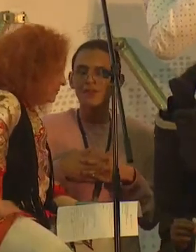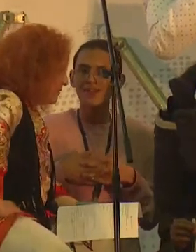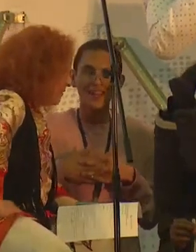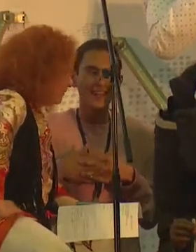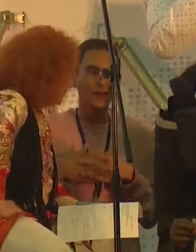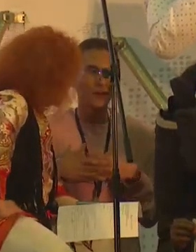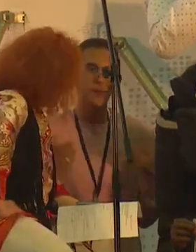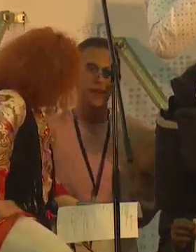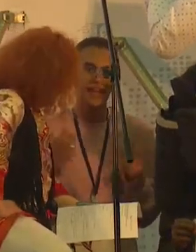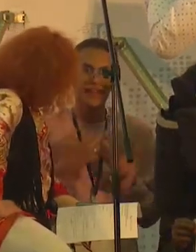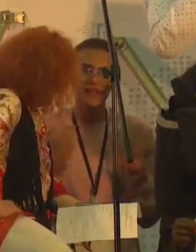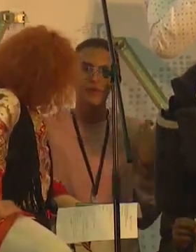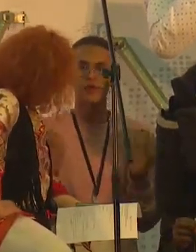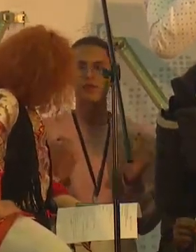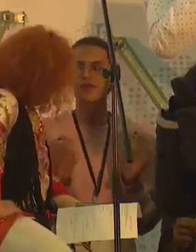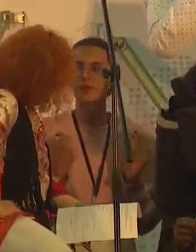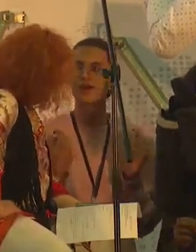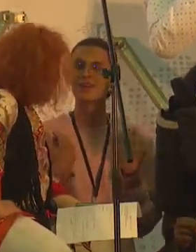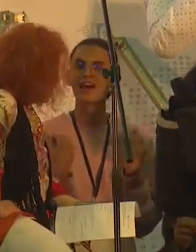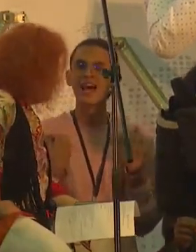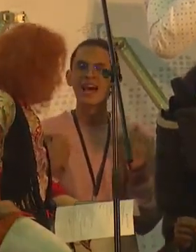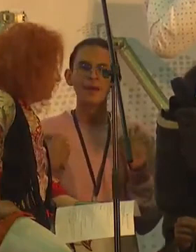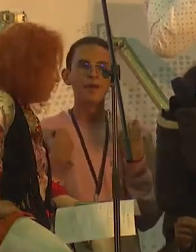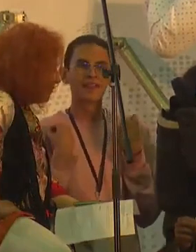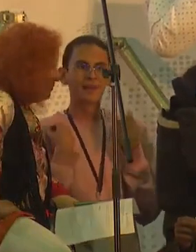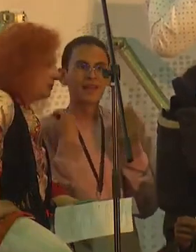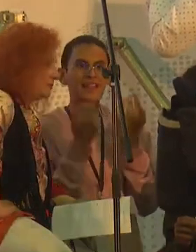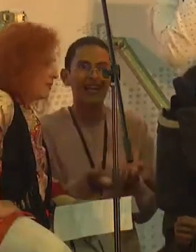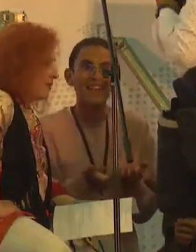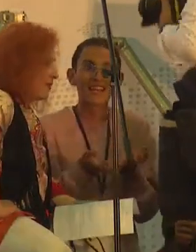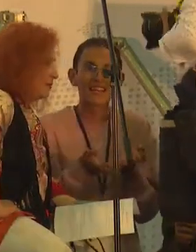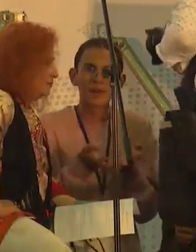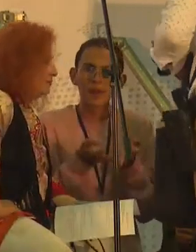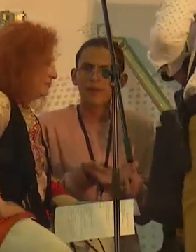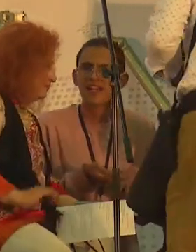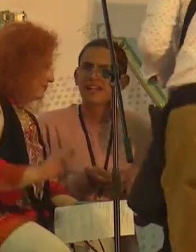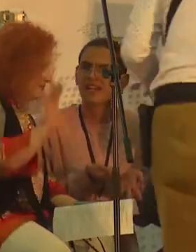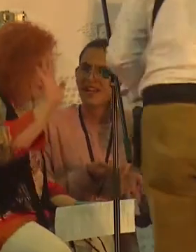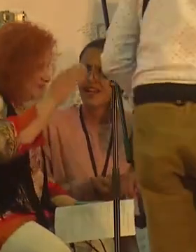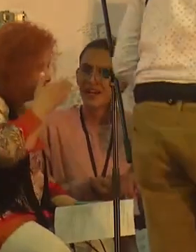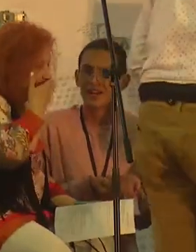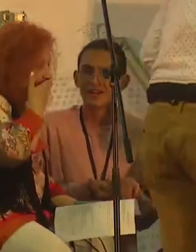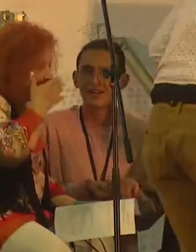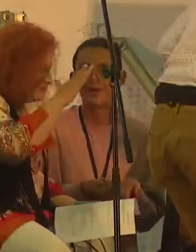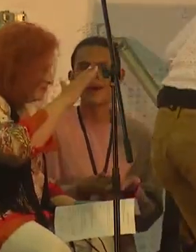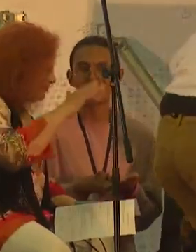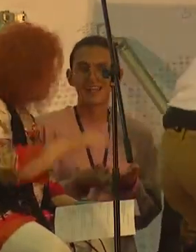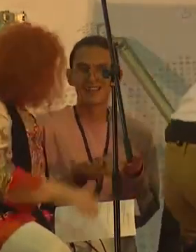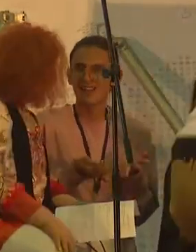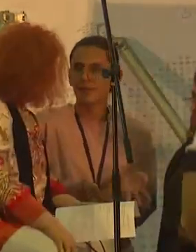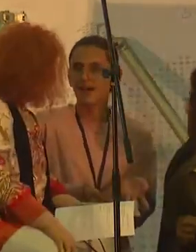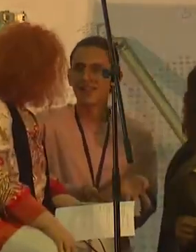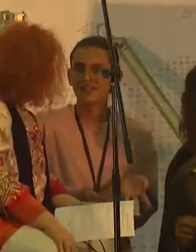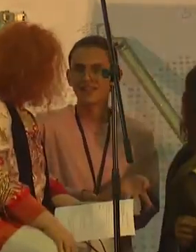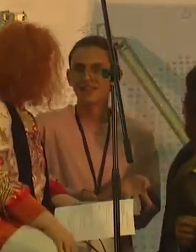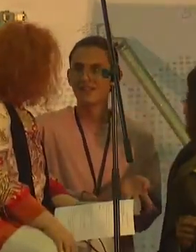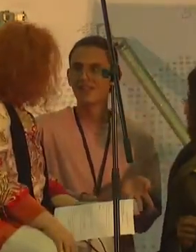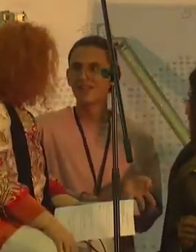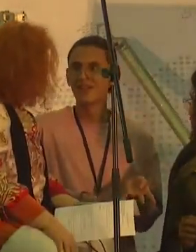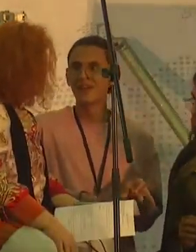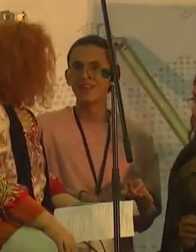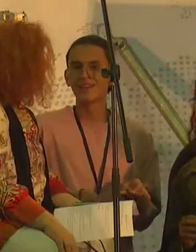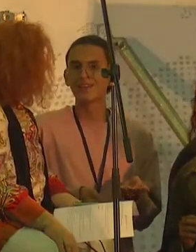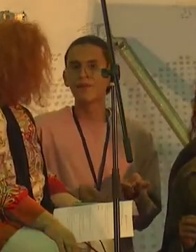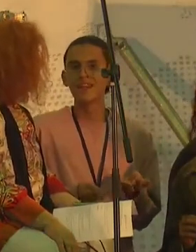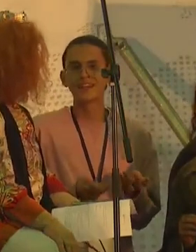hacia una transición, que este es un gobierno que debe avanzar hacia un país que se traslada a un gobierno